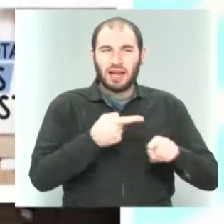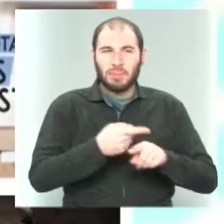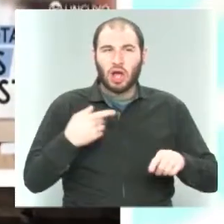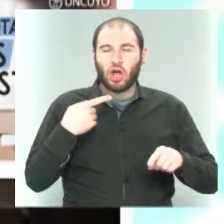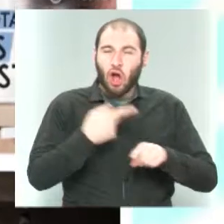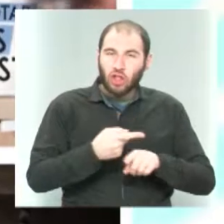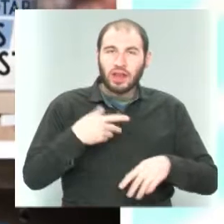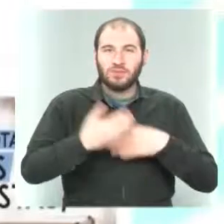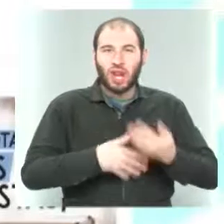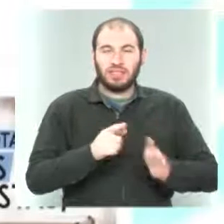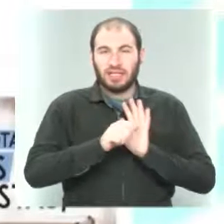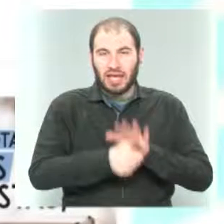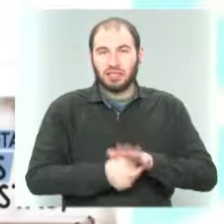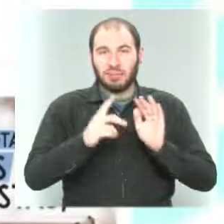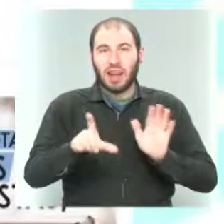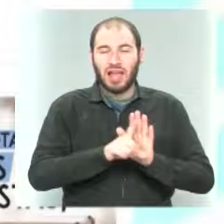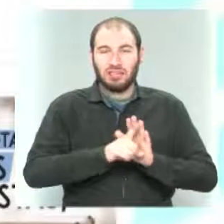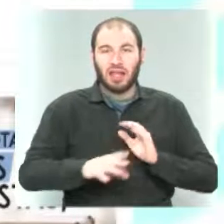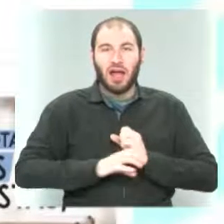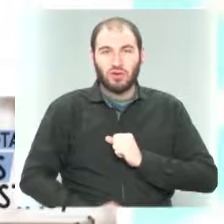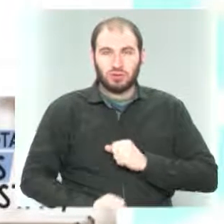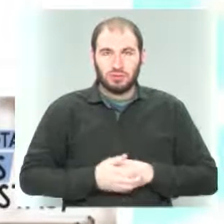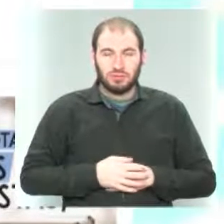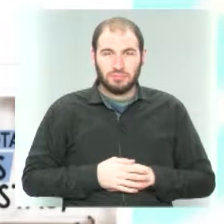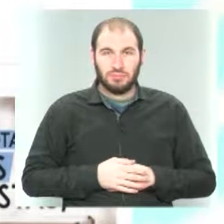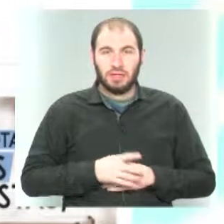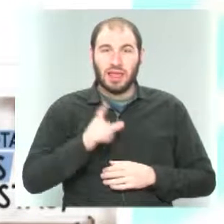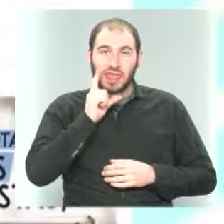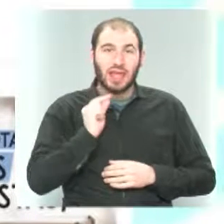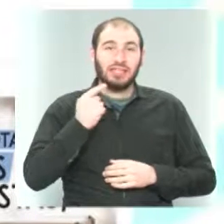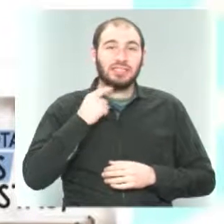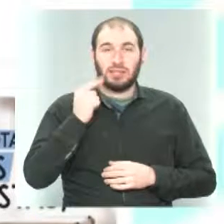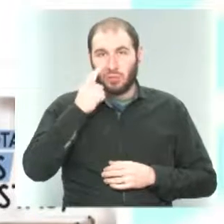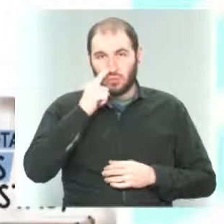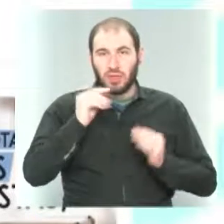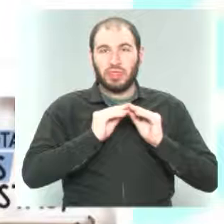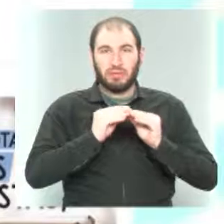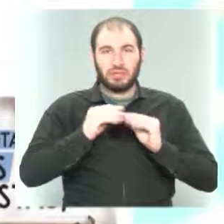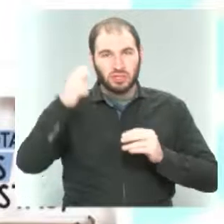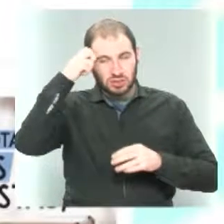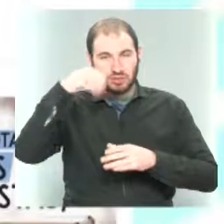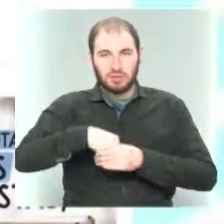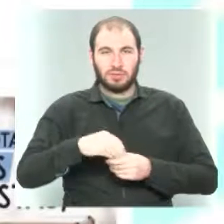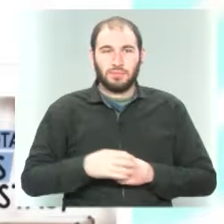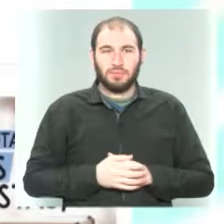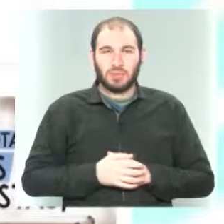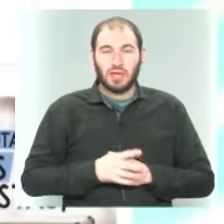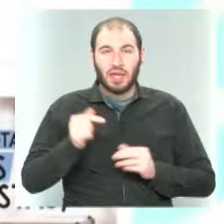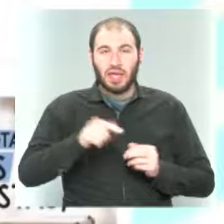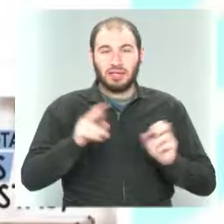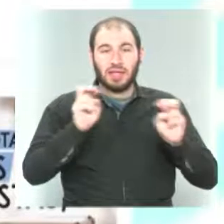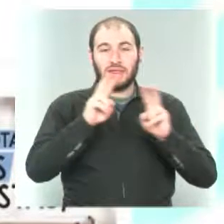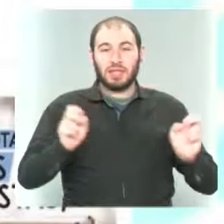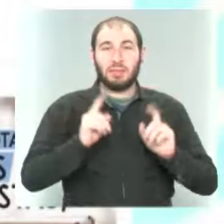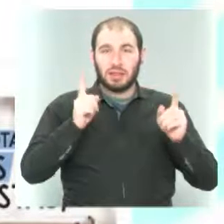la violencia de género y la legalización de la interrupción del embarazo, que el día 13 de junio se debatirá en el Congreso. Sí, fue una de las consignas